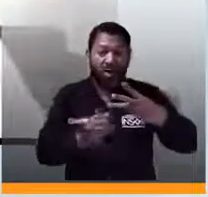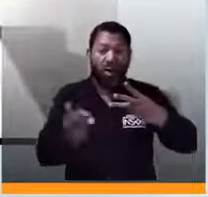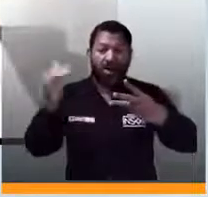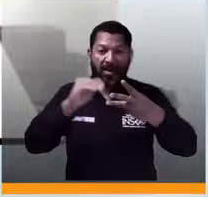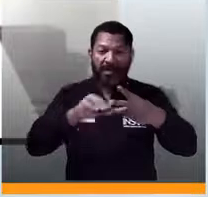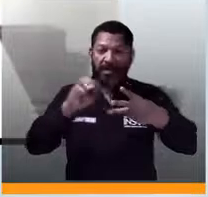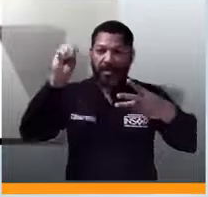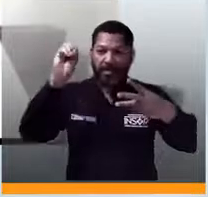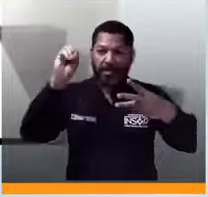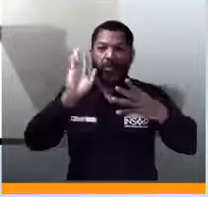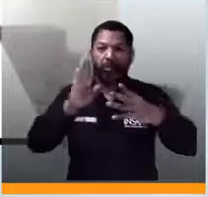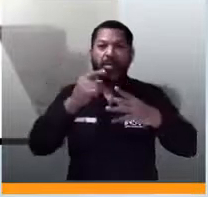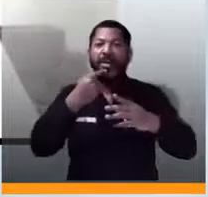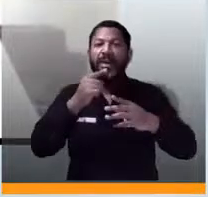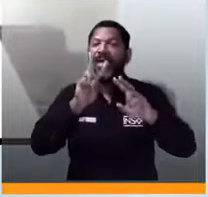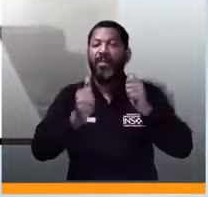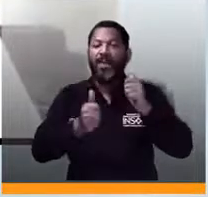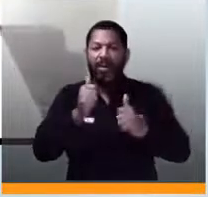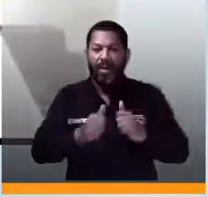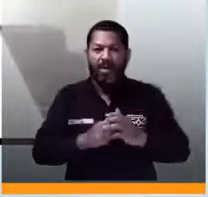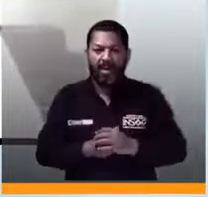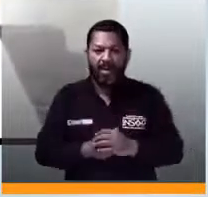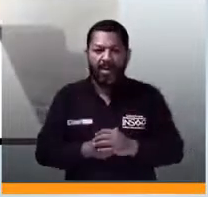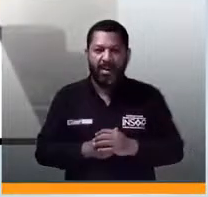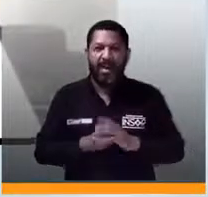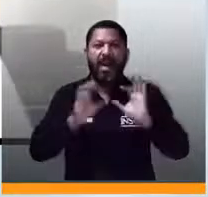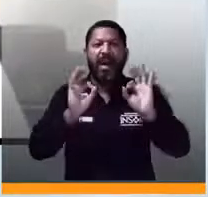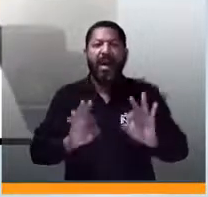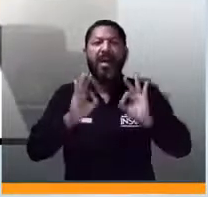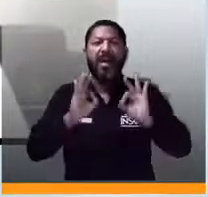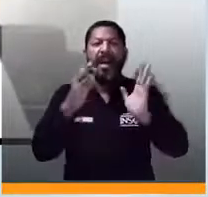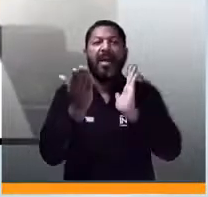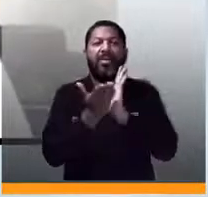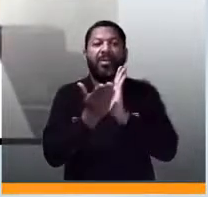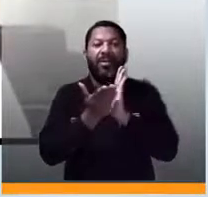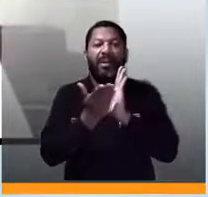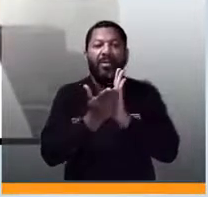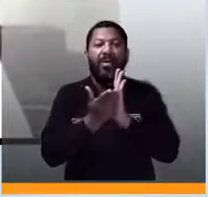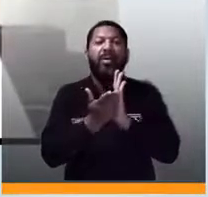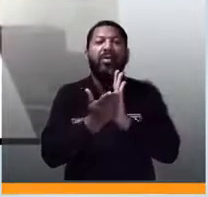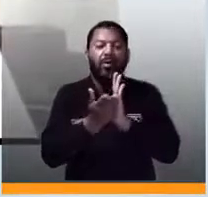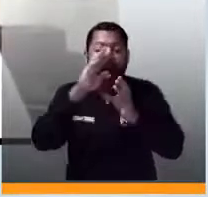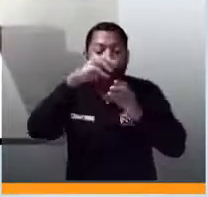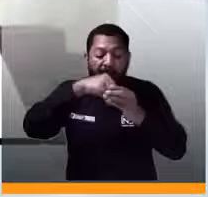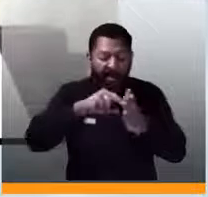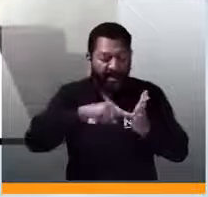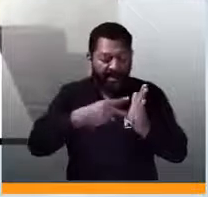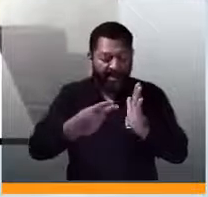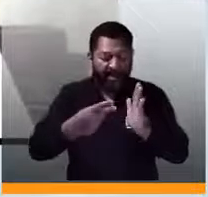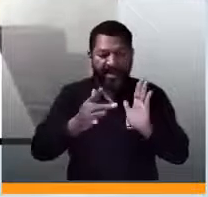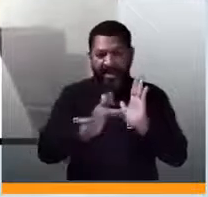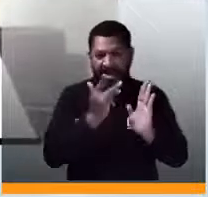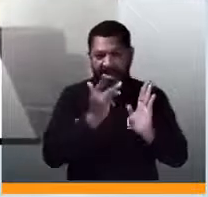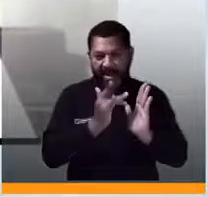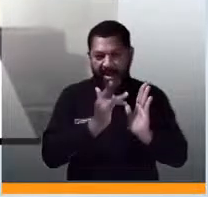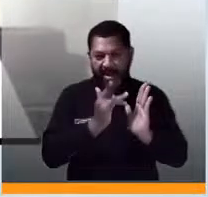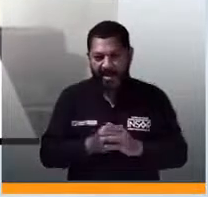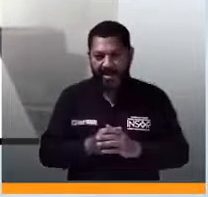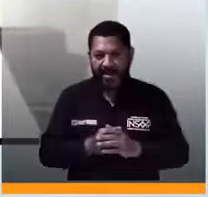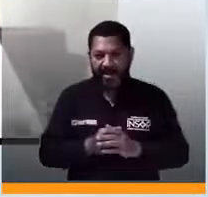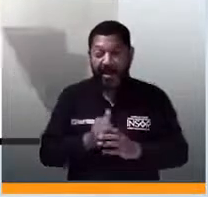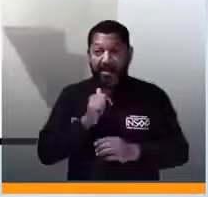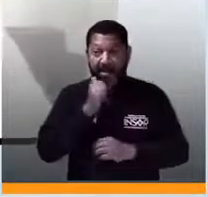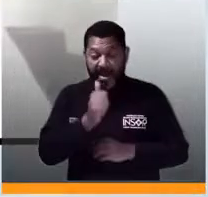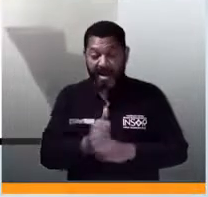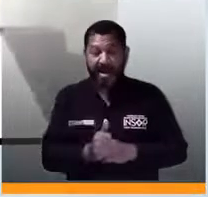que es un panel sobre la calidad de la educación superior mediada por tecnologías digitales. Entonces, habrá tres